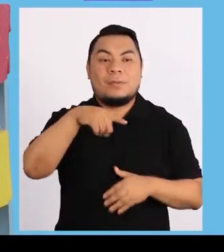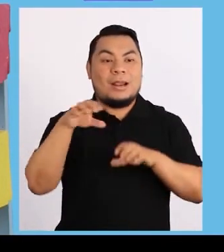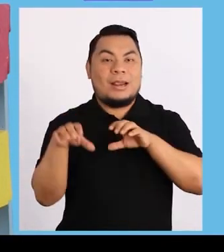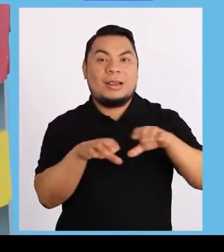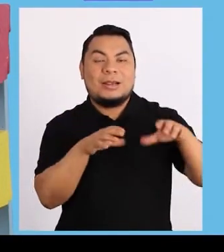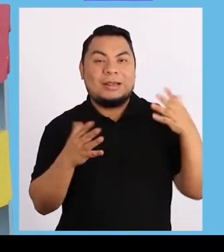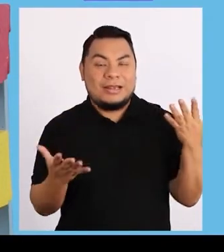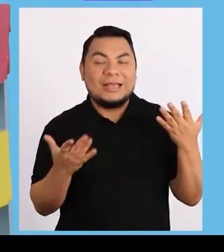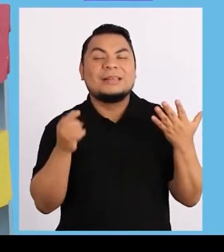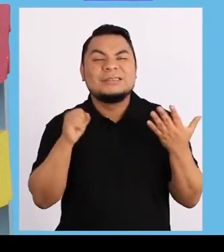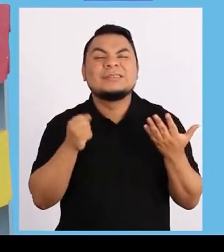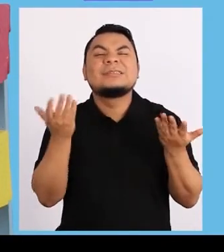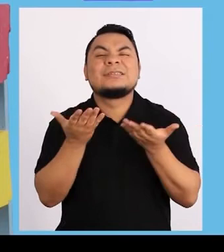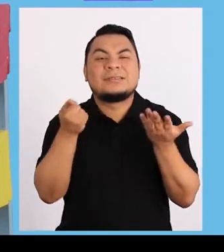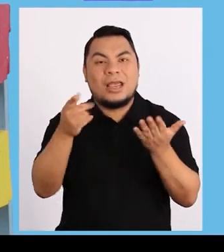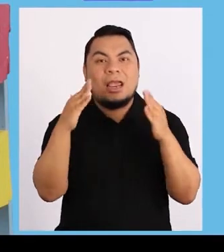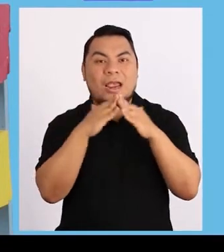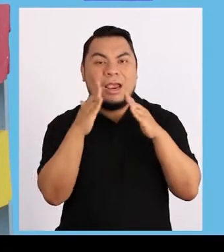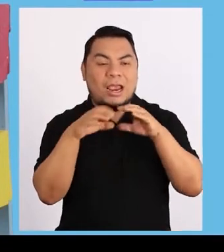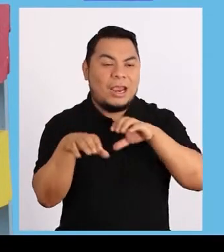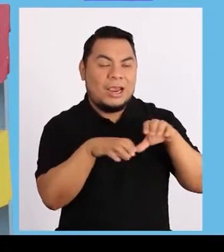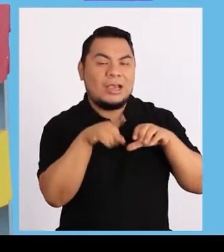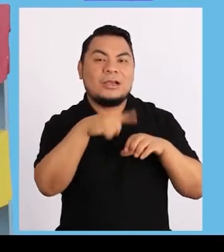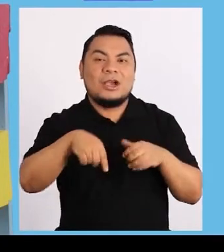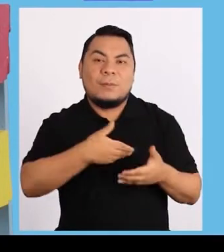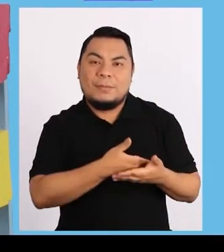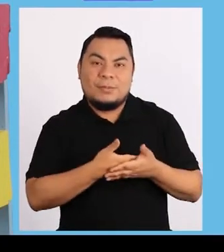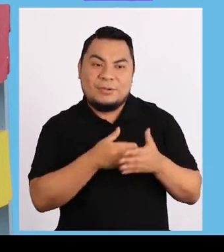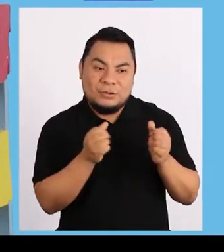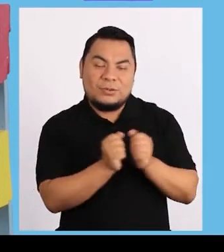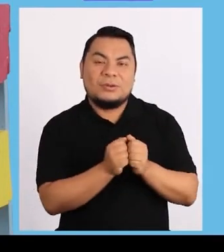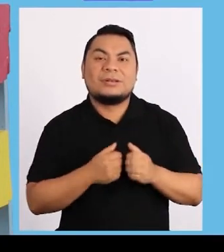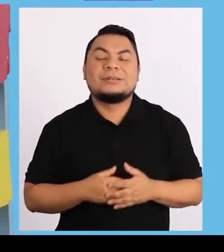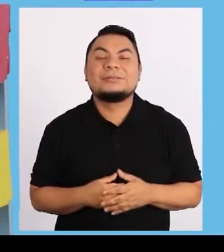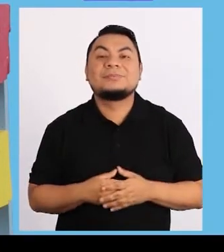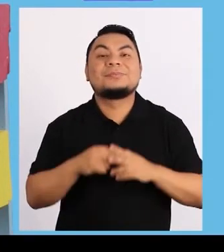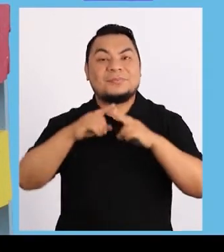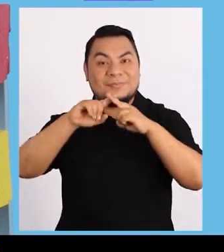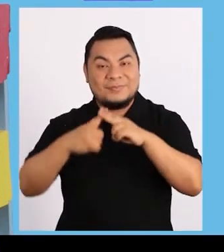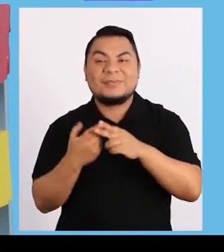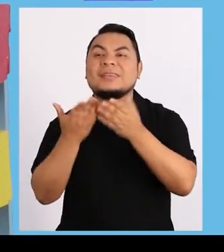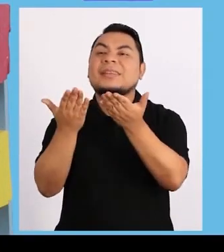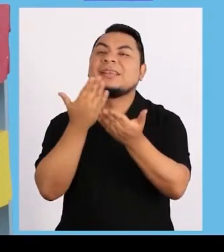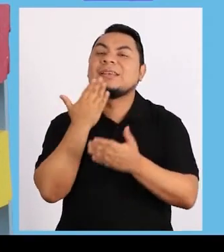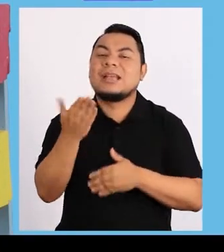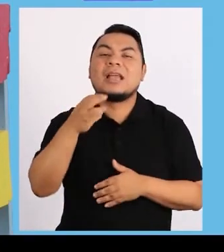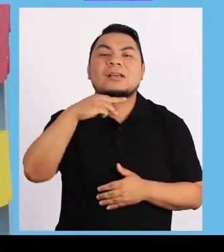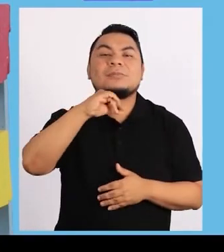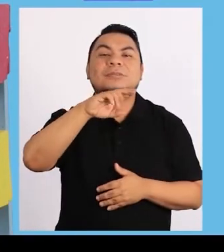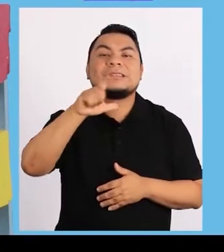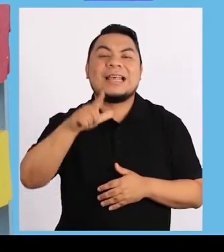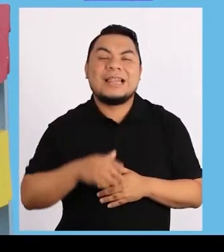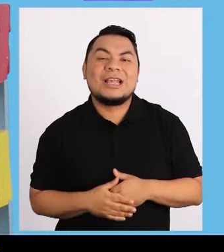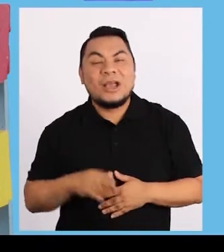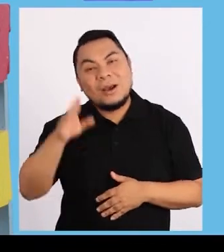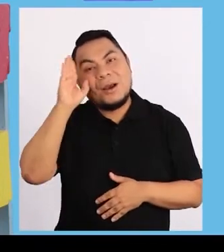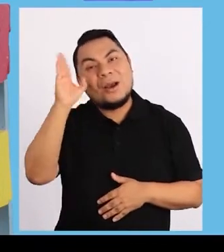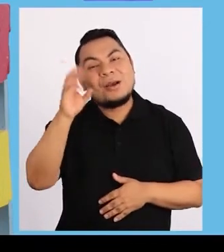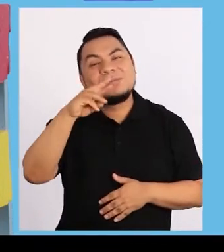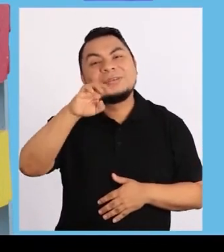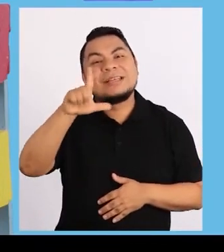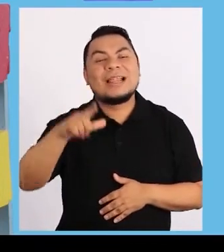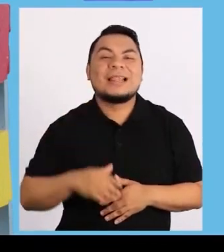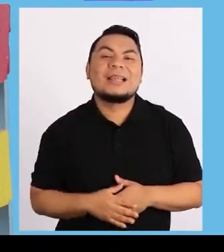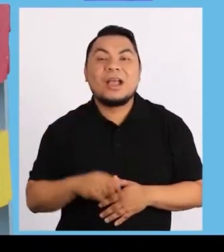para desarrollar la actividad en casa con la o el bebé. Iniciamos con Michelle González.